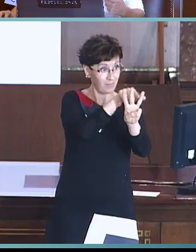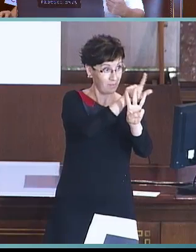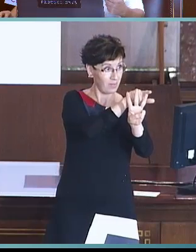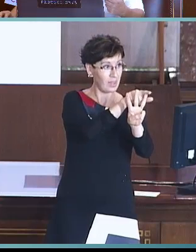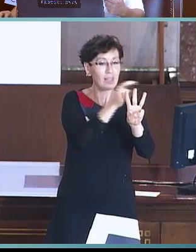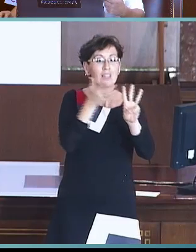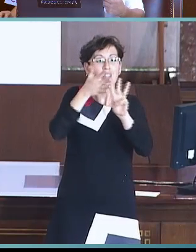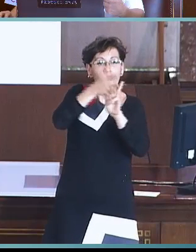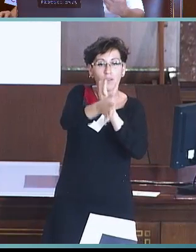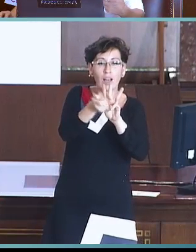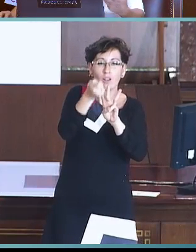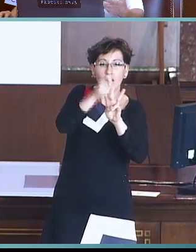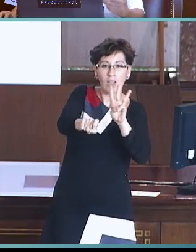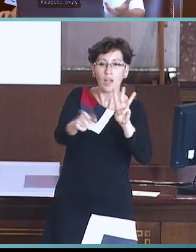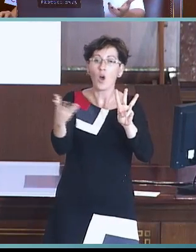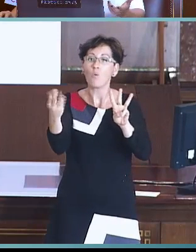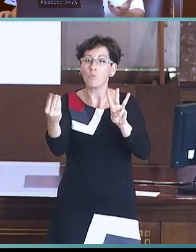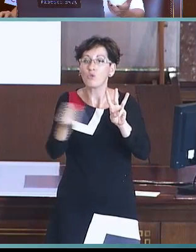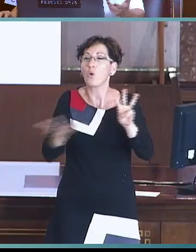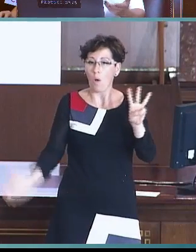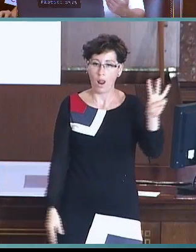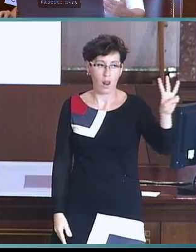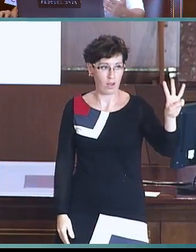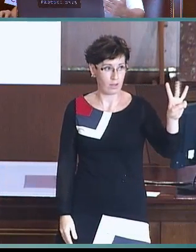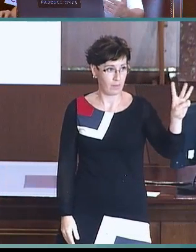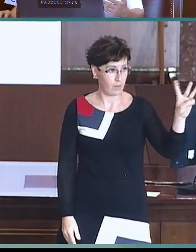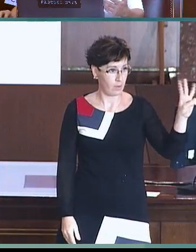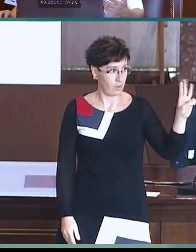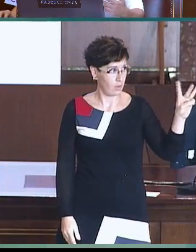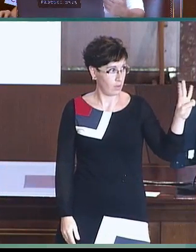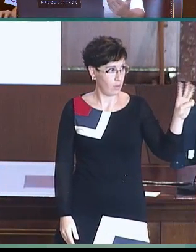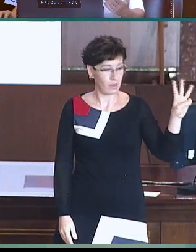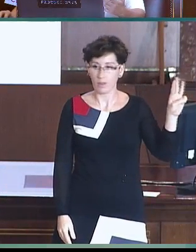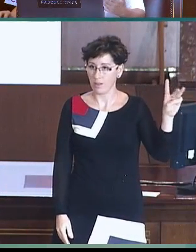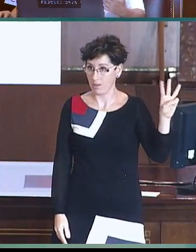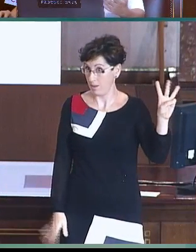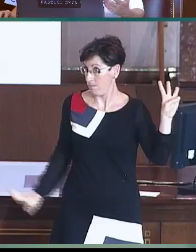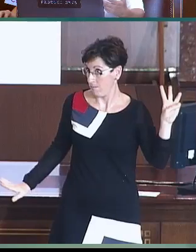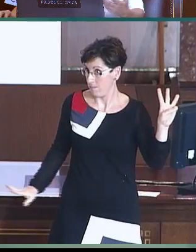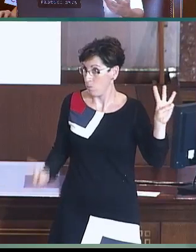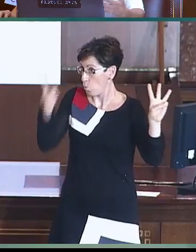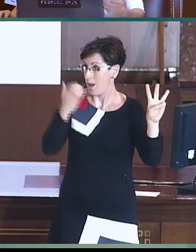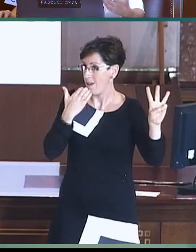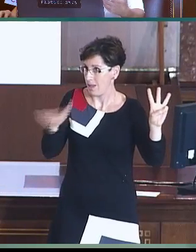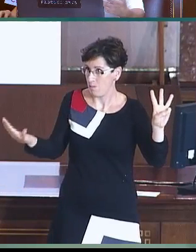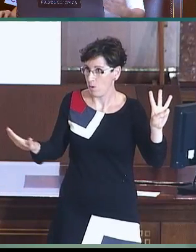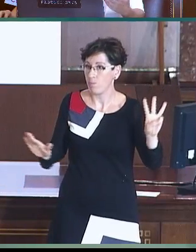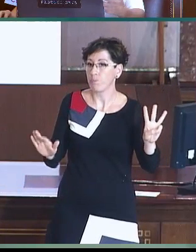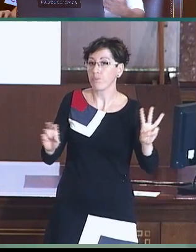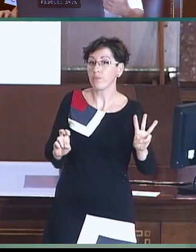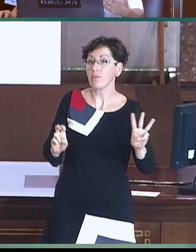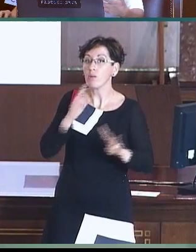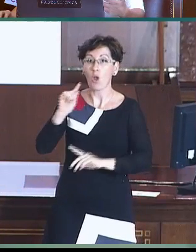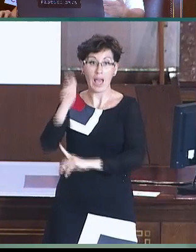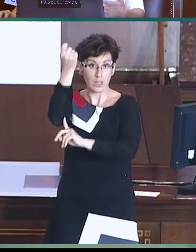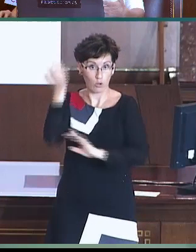mucho. Esta es la tarea de la que estamos hablando. O algo más complejo, Este sería el primer ejemplo que presentamos, éxito, que sería un